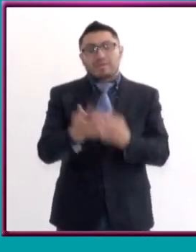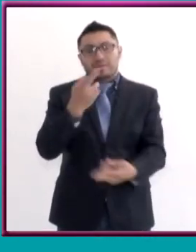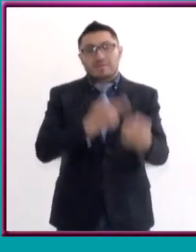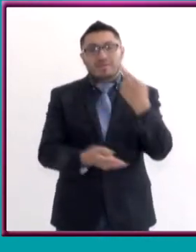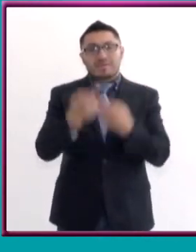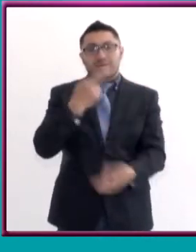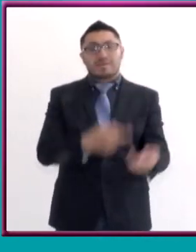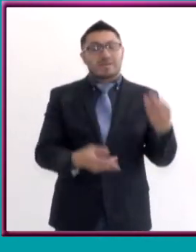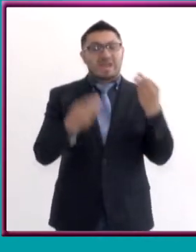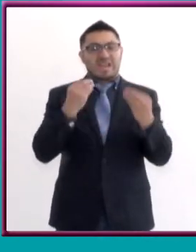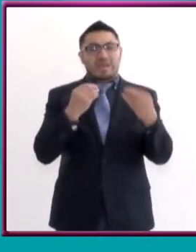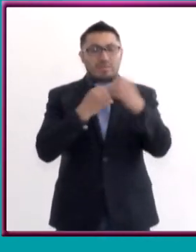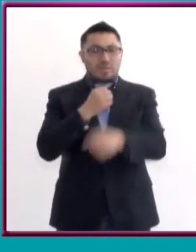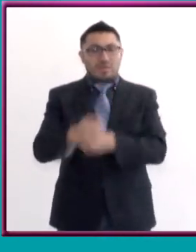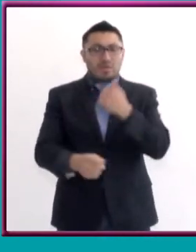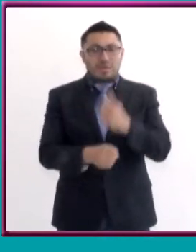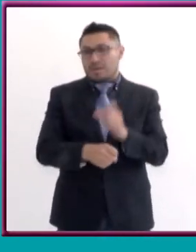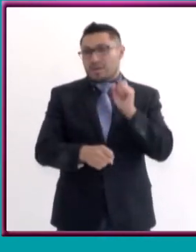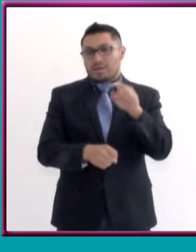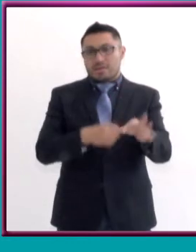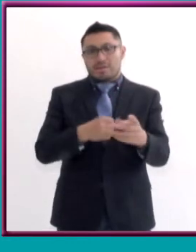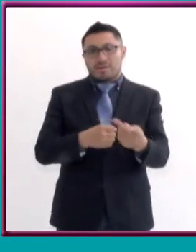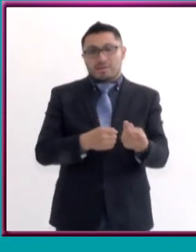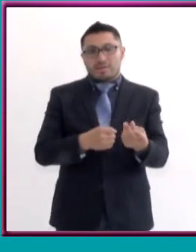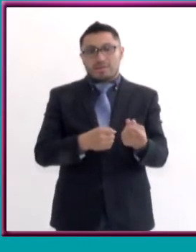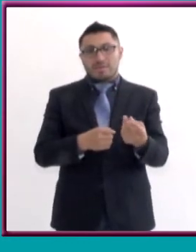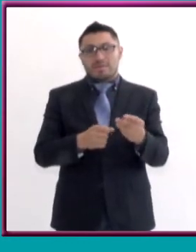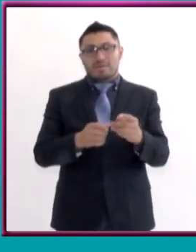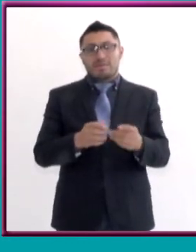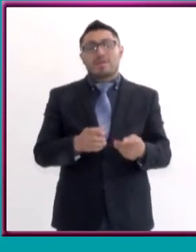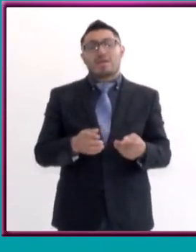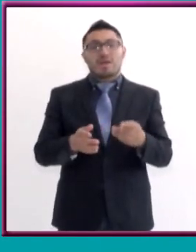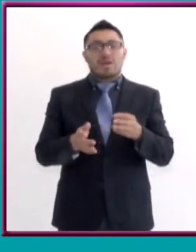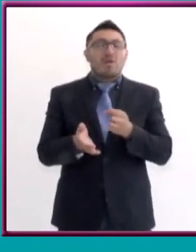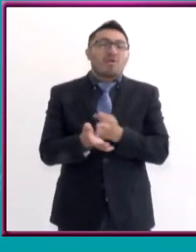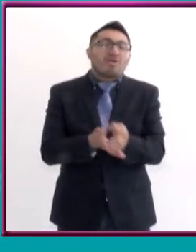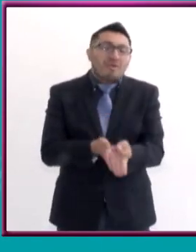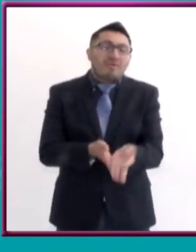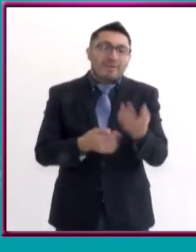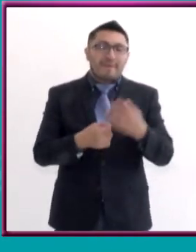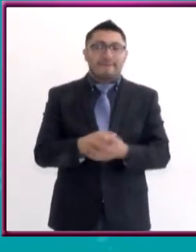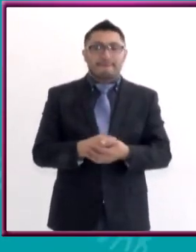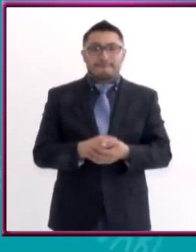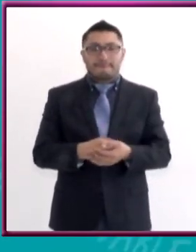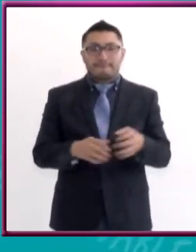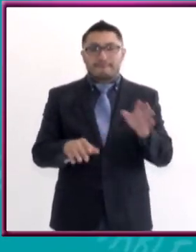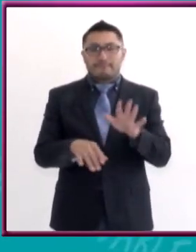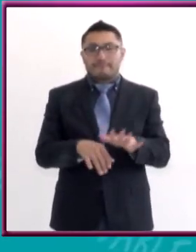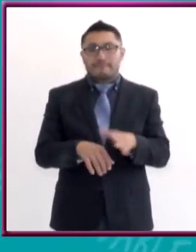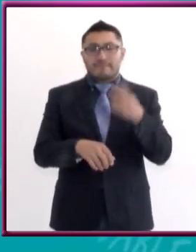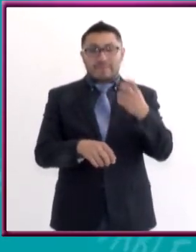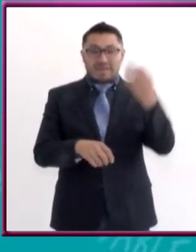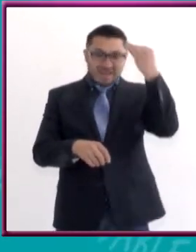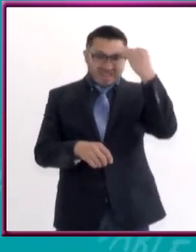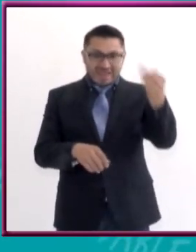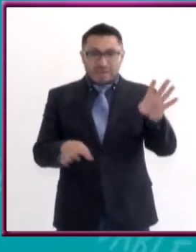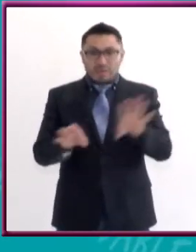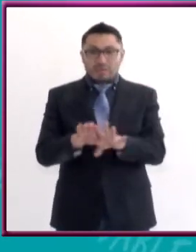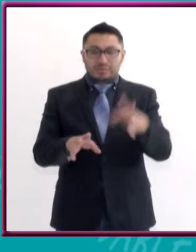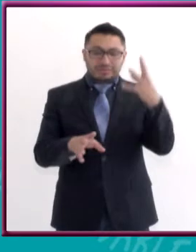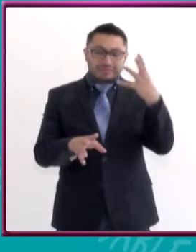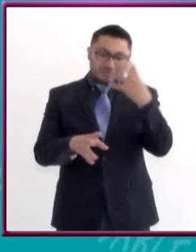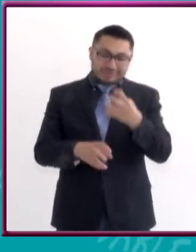regrese muchos años. Ese perro le demuestra la lealtad que tiene y por eso le hacen un monumento, una